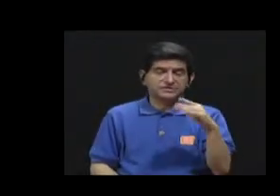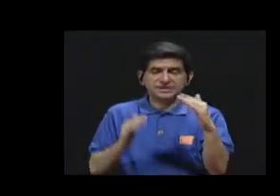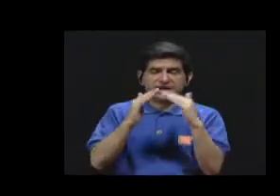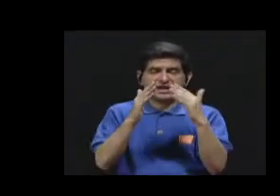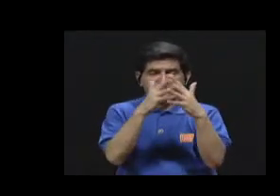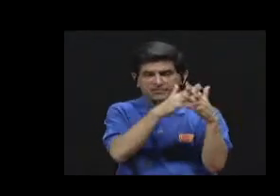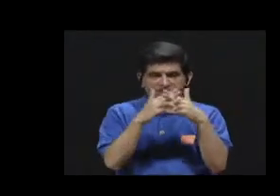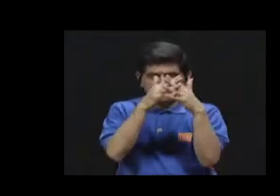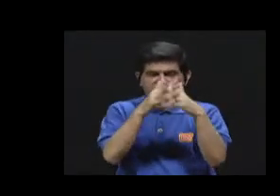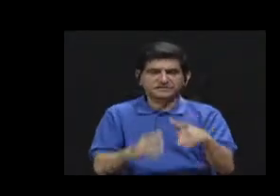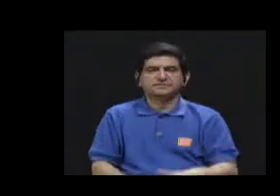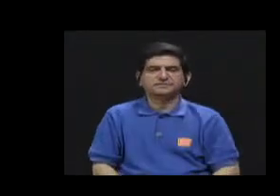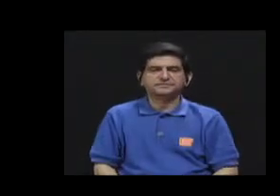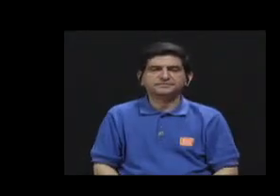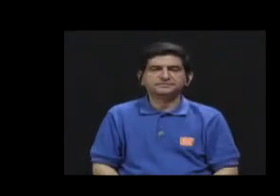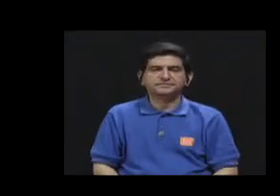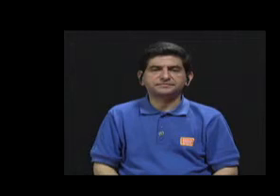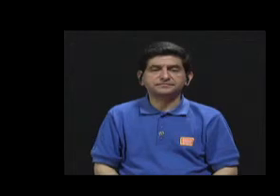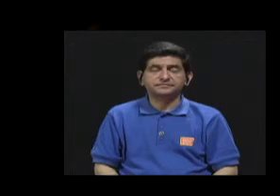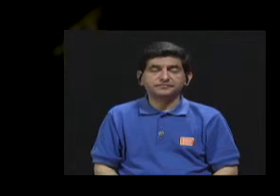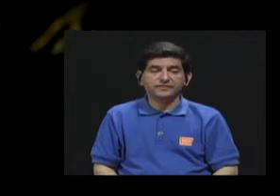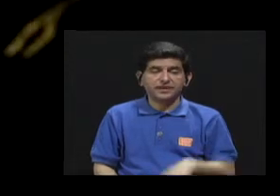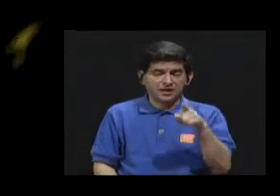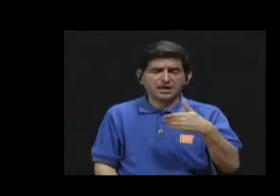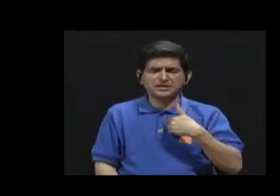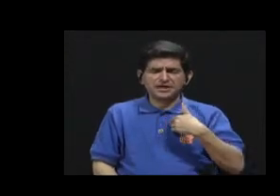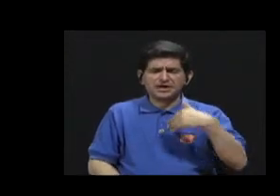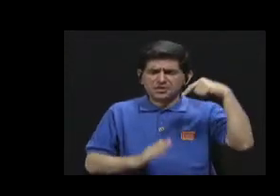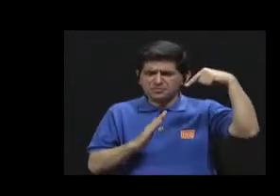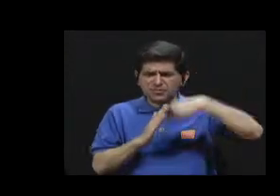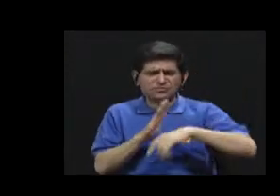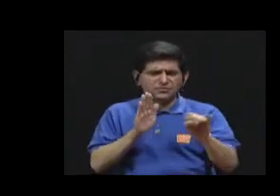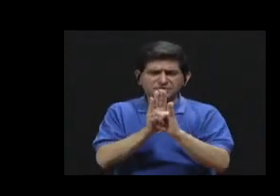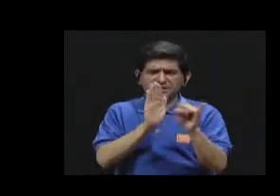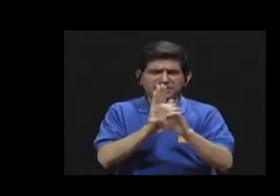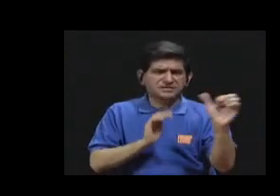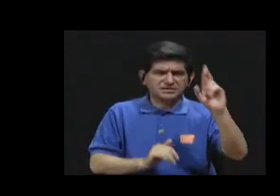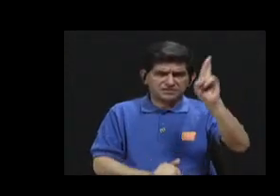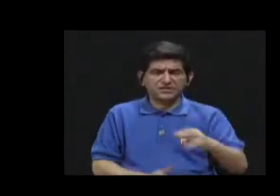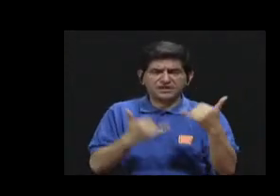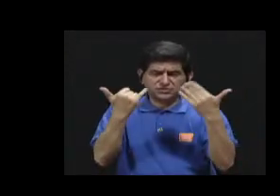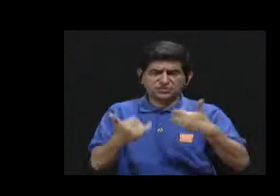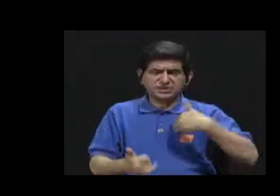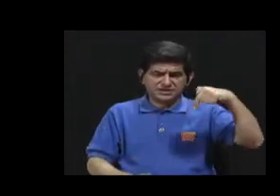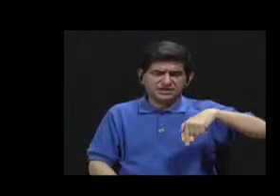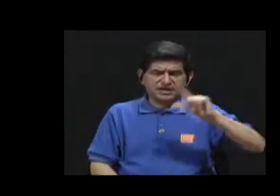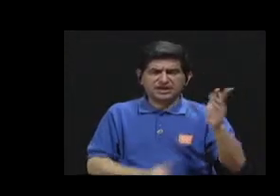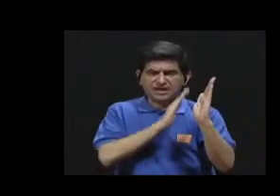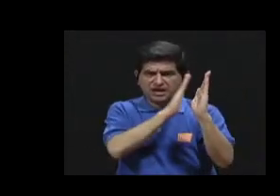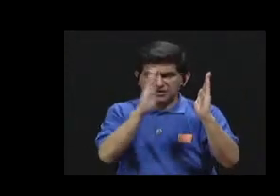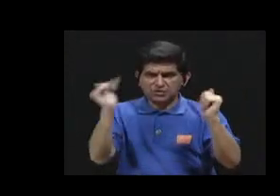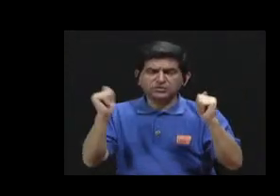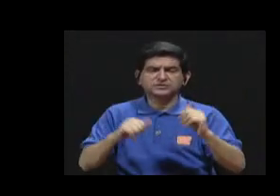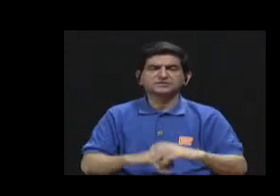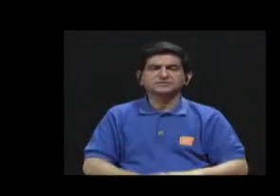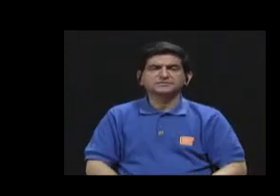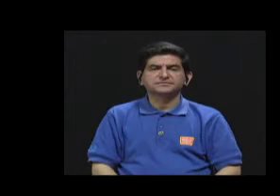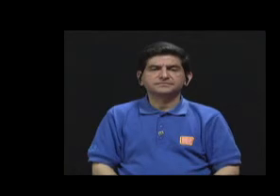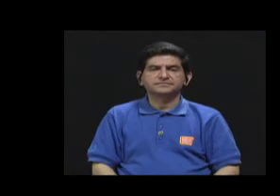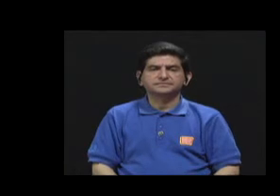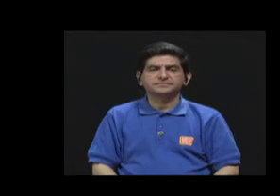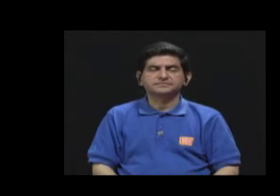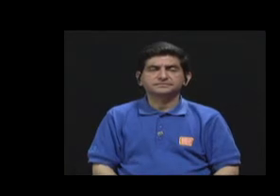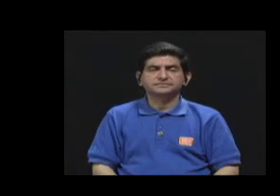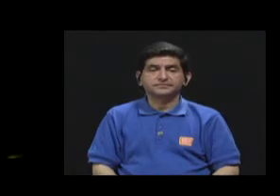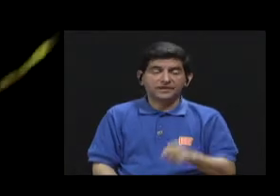Estados Unidos, pero está profundamente identificado con Costa Rica. Lo hemos tenido el lunes de Cinemateca incluso. Y